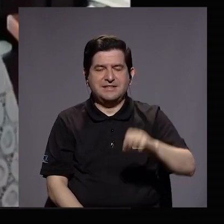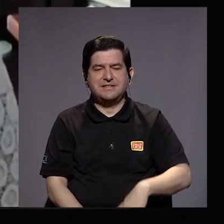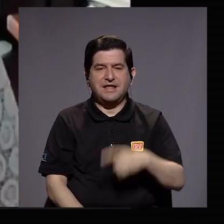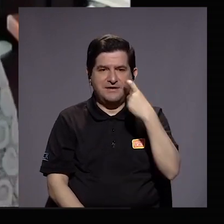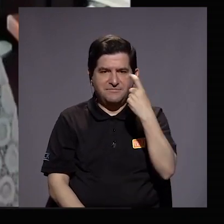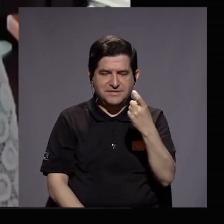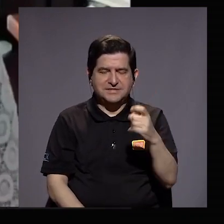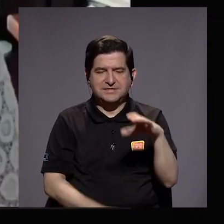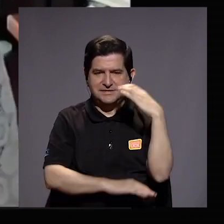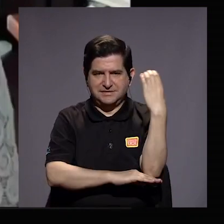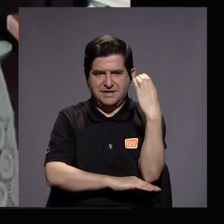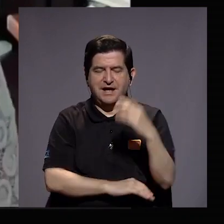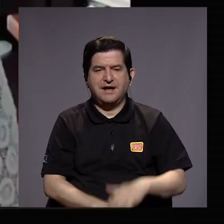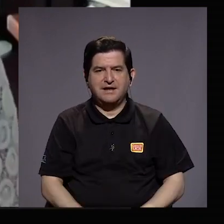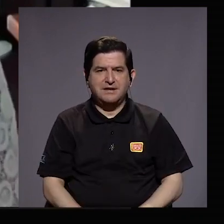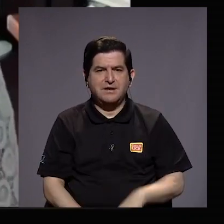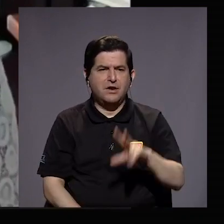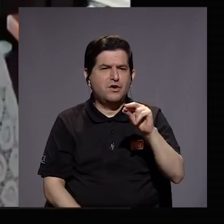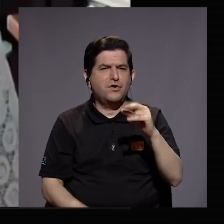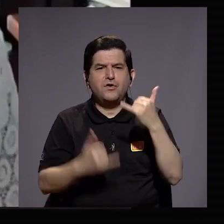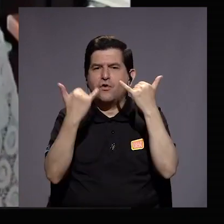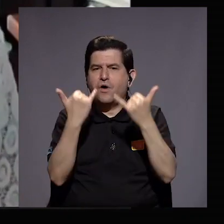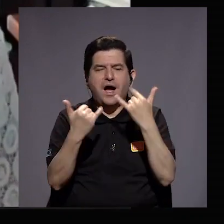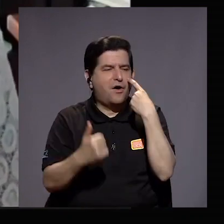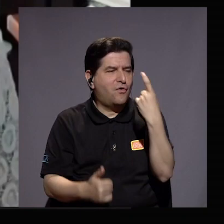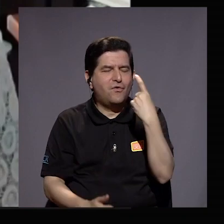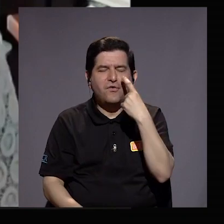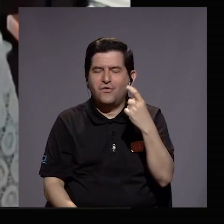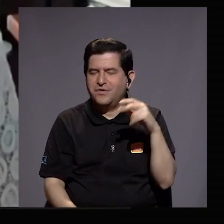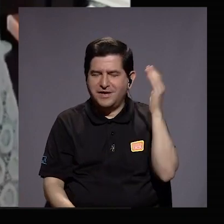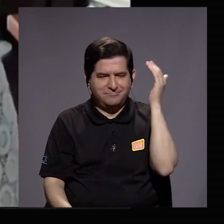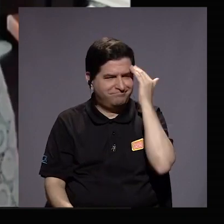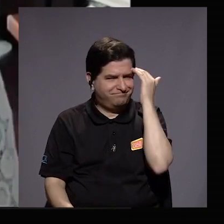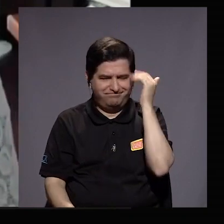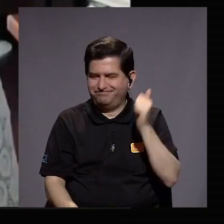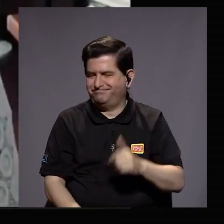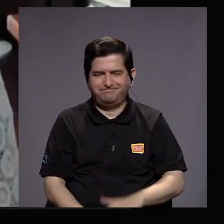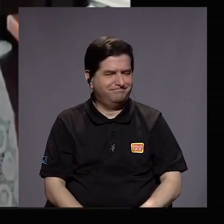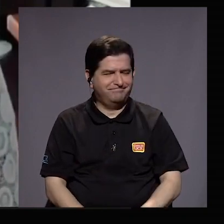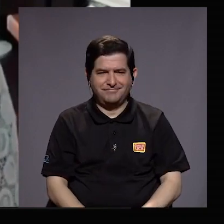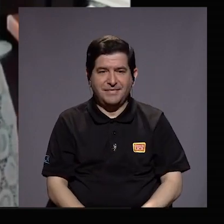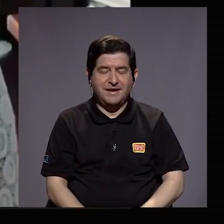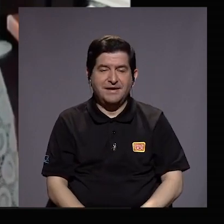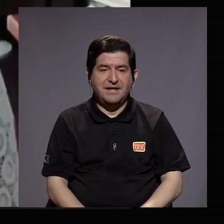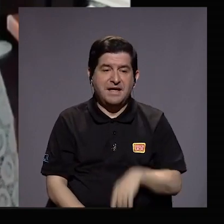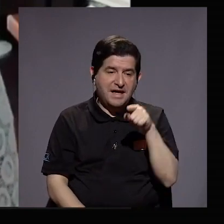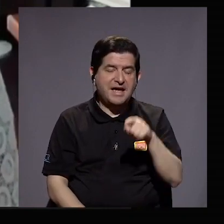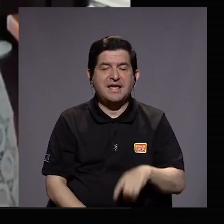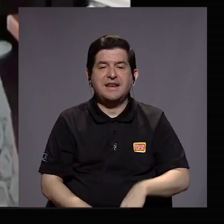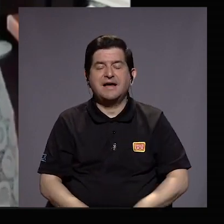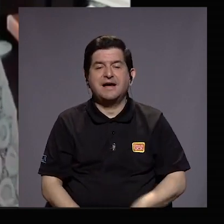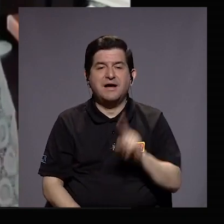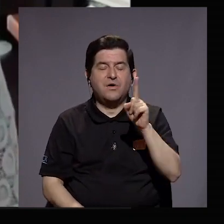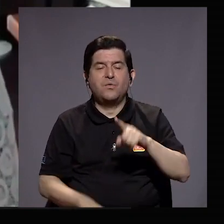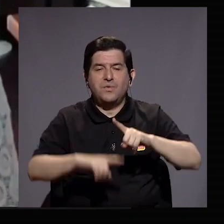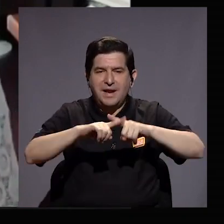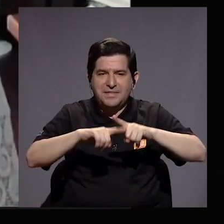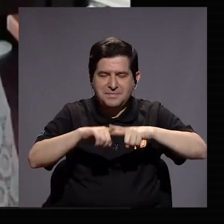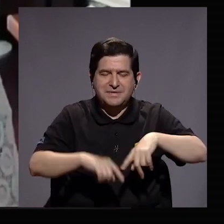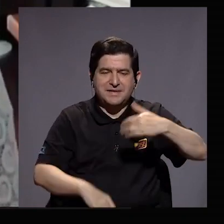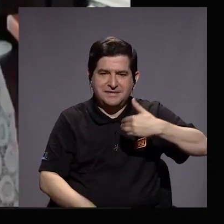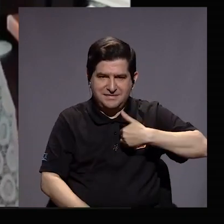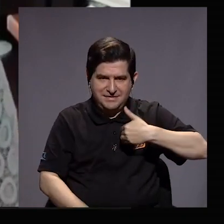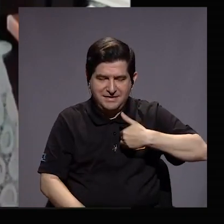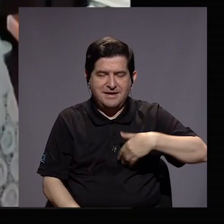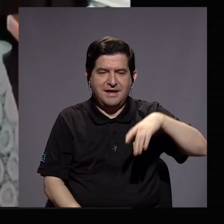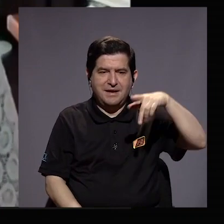agencia fiscal que funcionaba en esa época no es la fiscalía que se conoce hoy. Era una